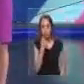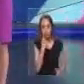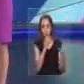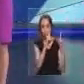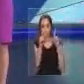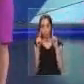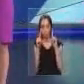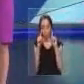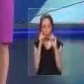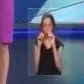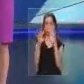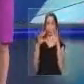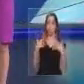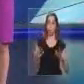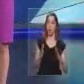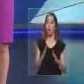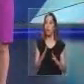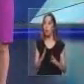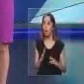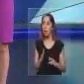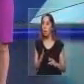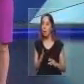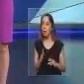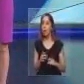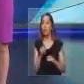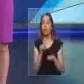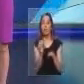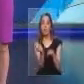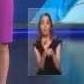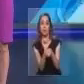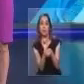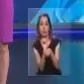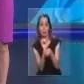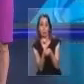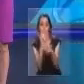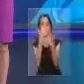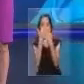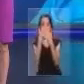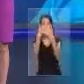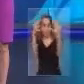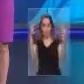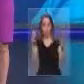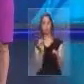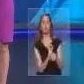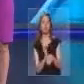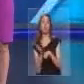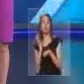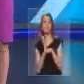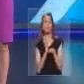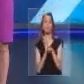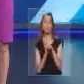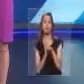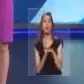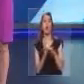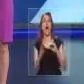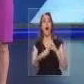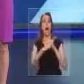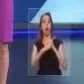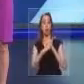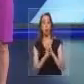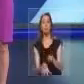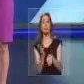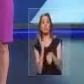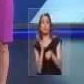Lo siguiente es impresionante, es un palo que atravesó el parabrisas de un conductor mientras transitaba por la autopista central. Es